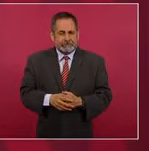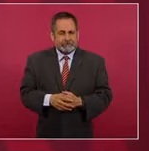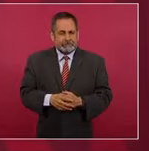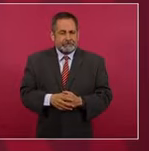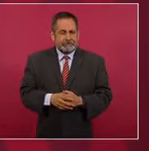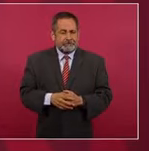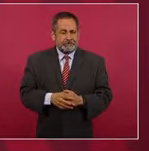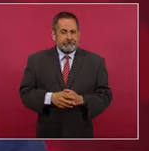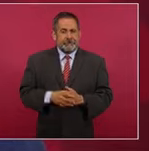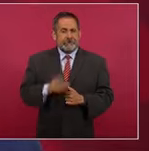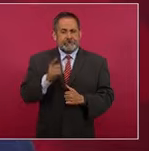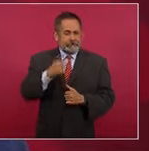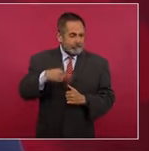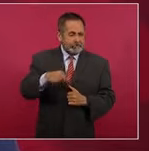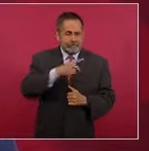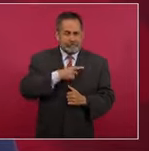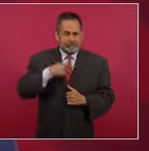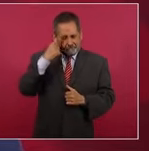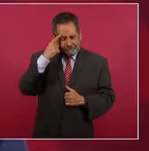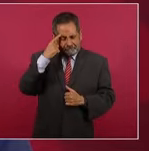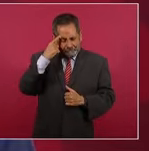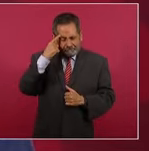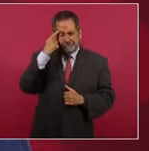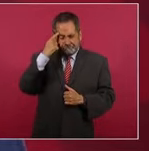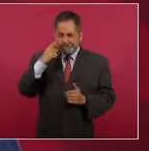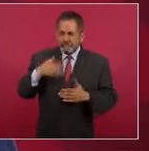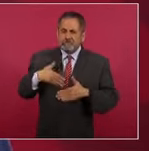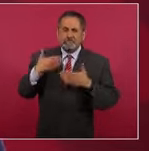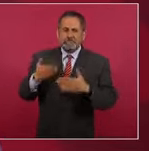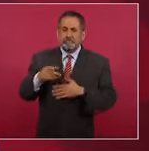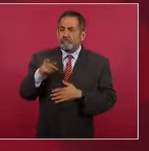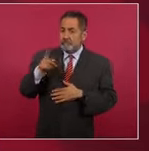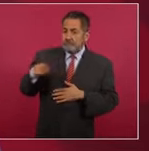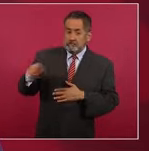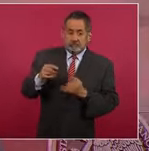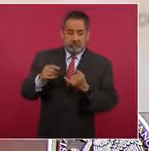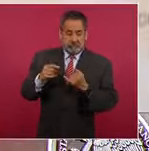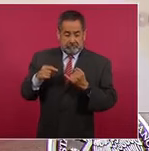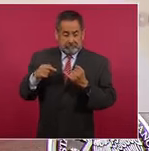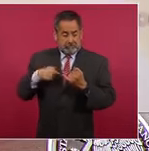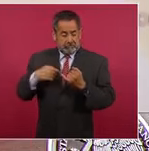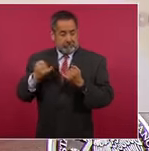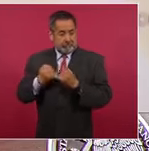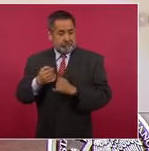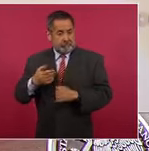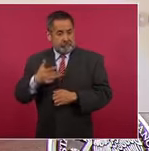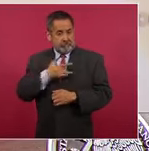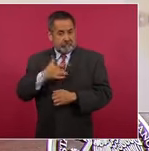Y que tengan confianza de que nosotros no somos malvados,